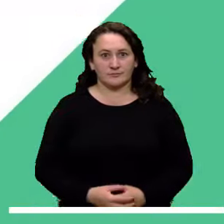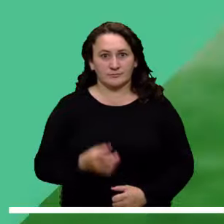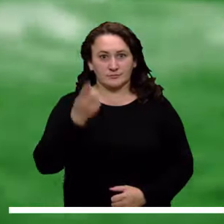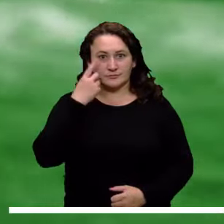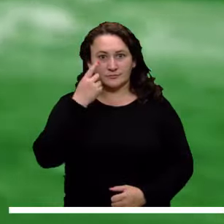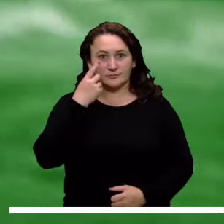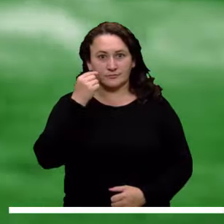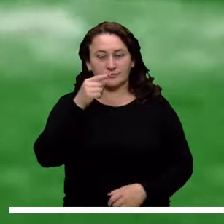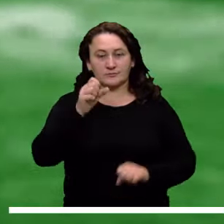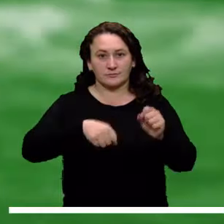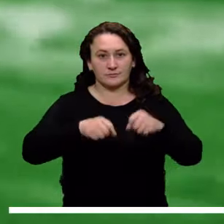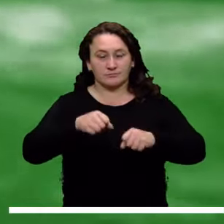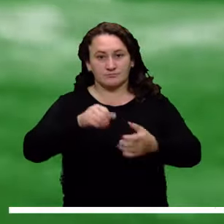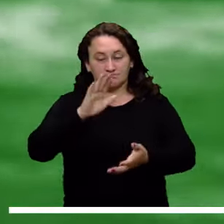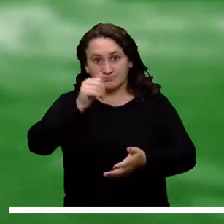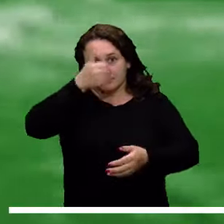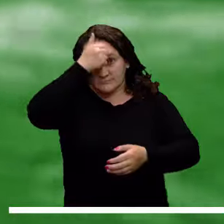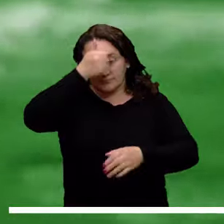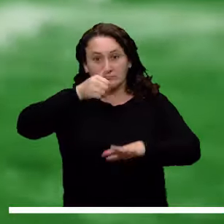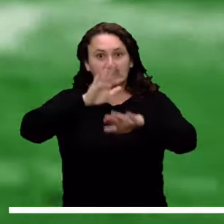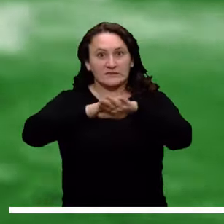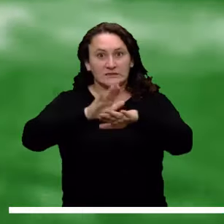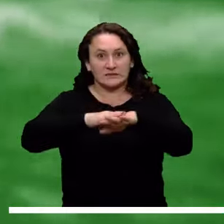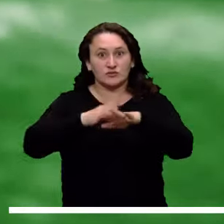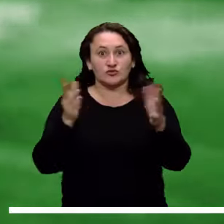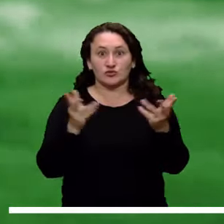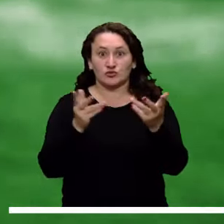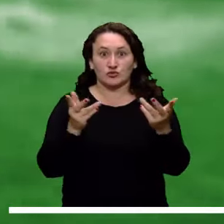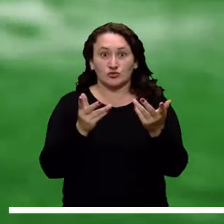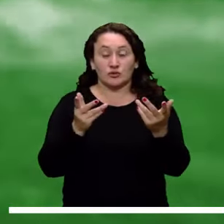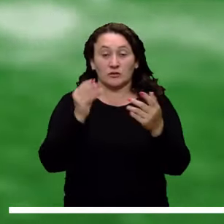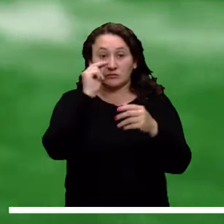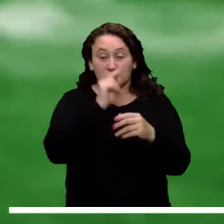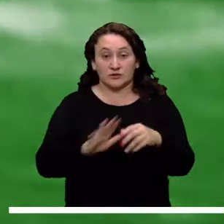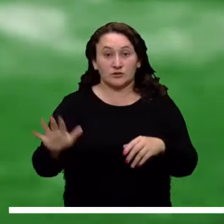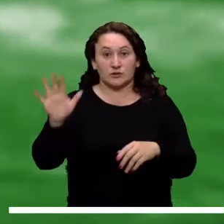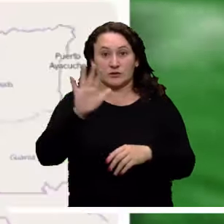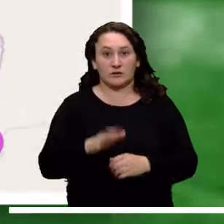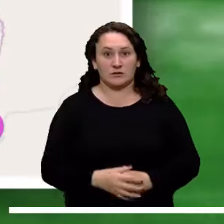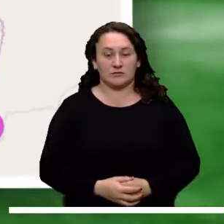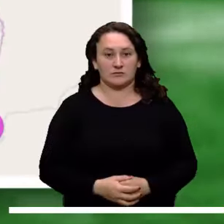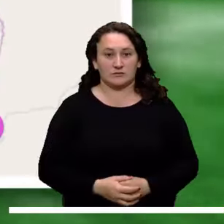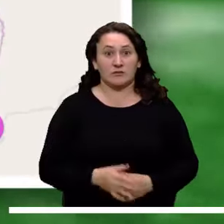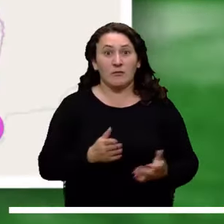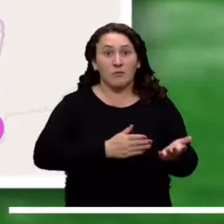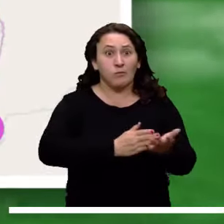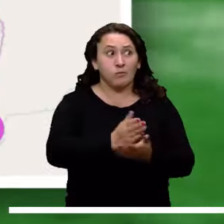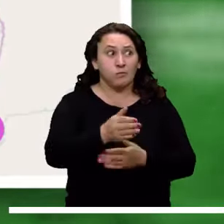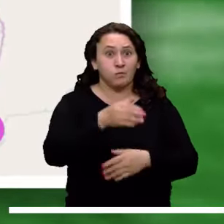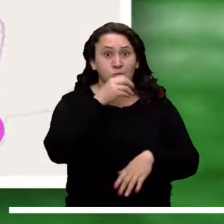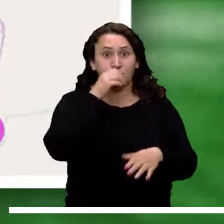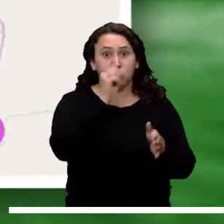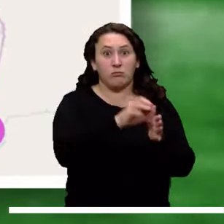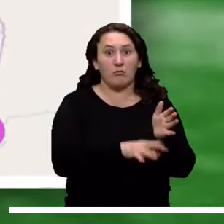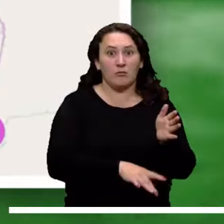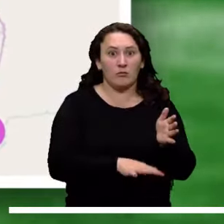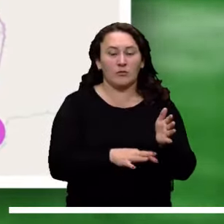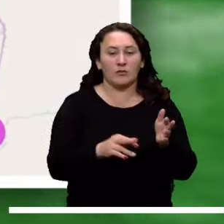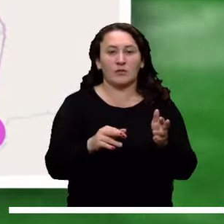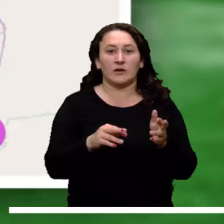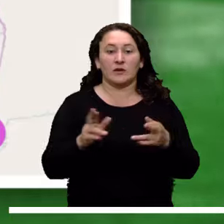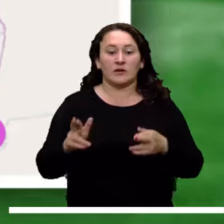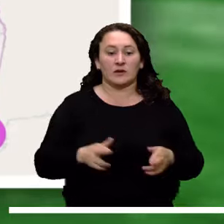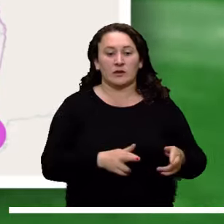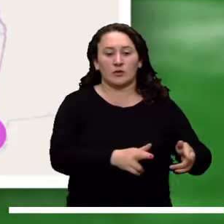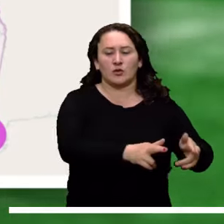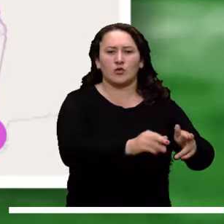Preste mucha atención a las principales alertas vigentes a esta hora en el territorio nacional. Persisten los niveles